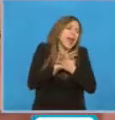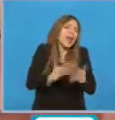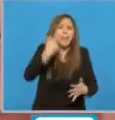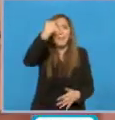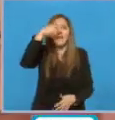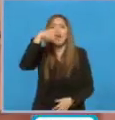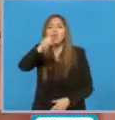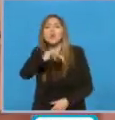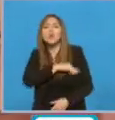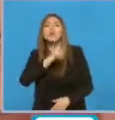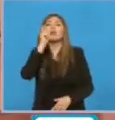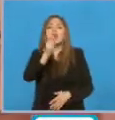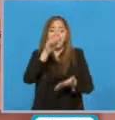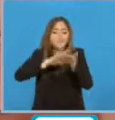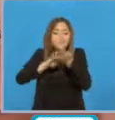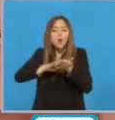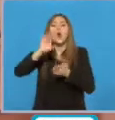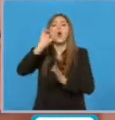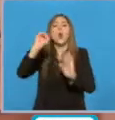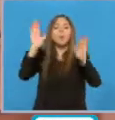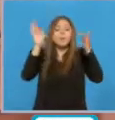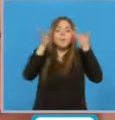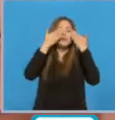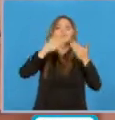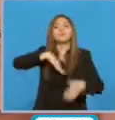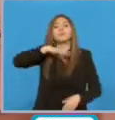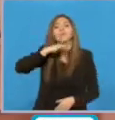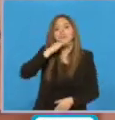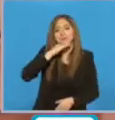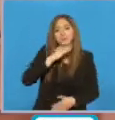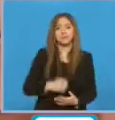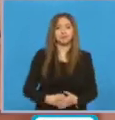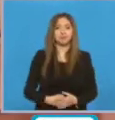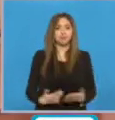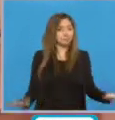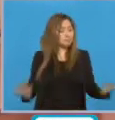te borre ni te ciegue. Ok. Muy Ok. bien.